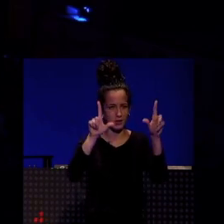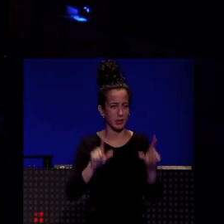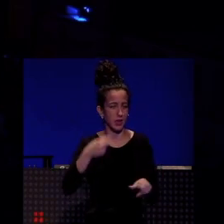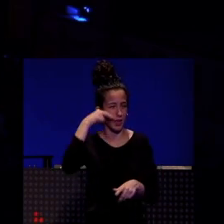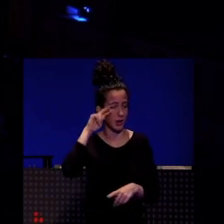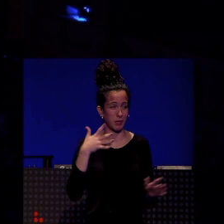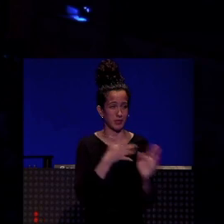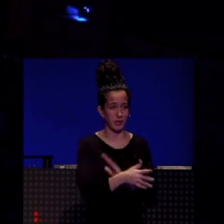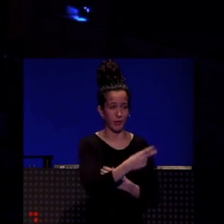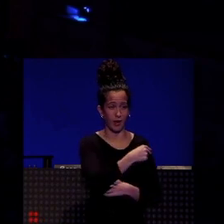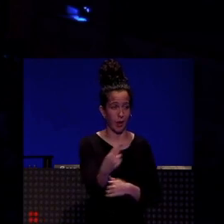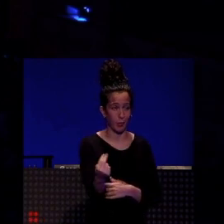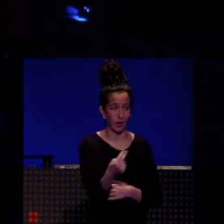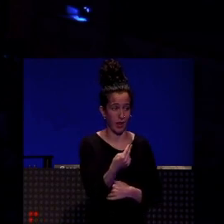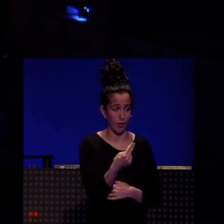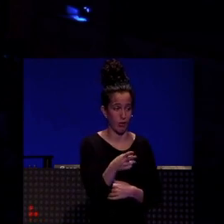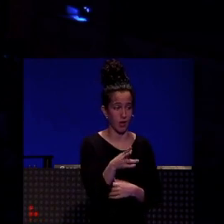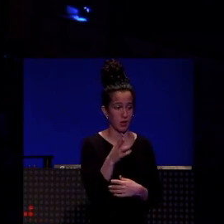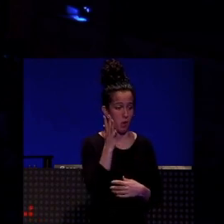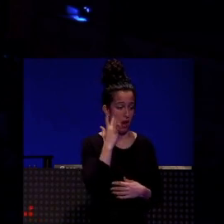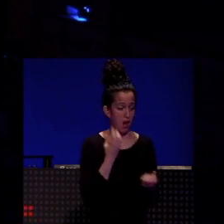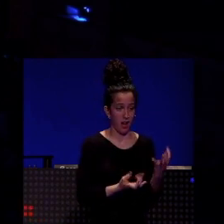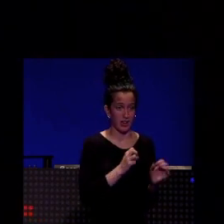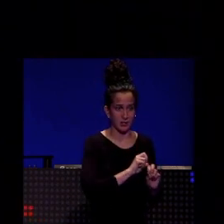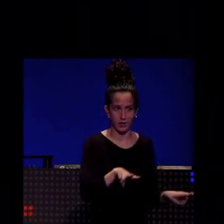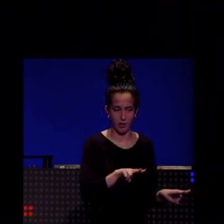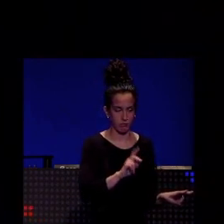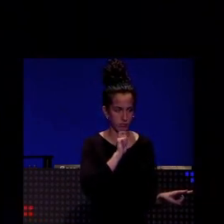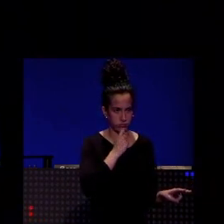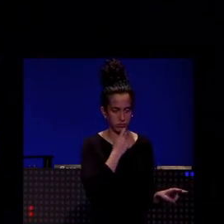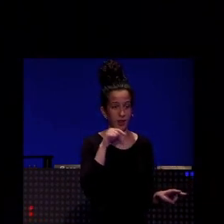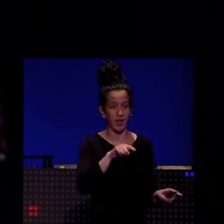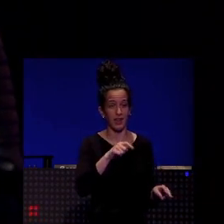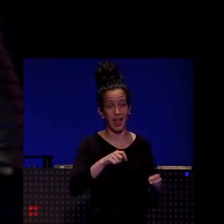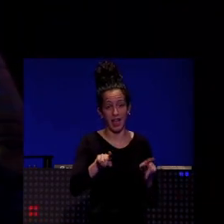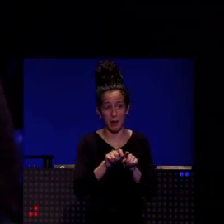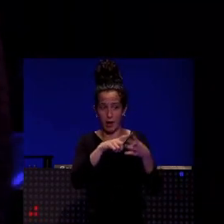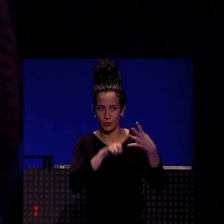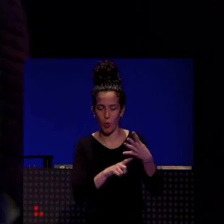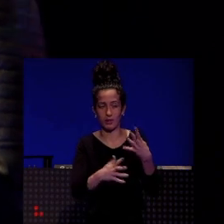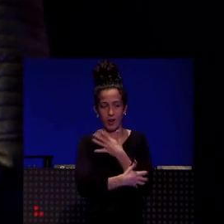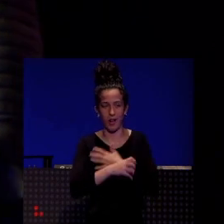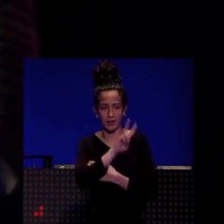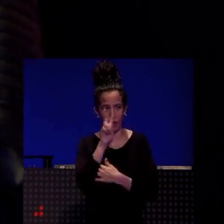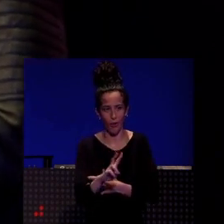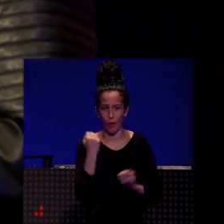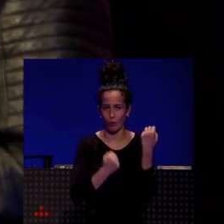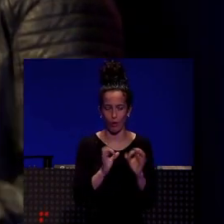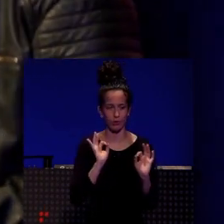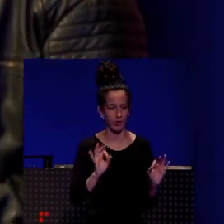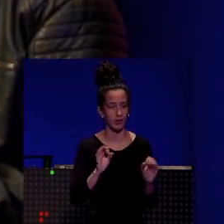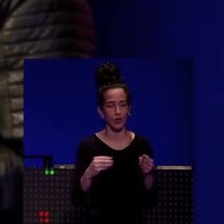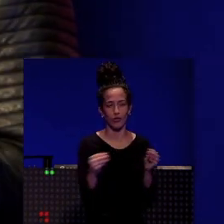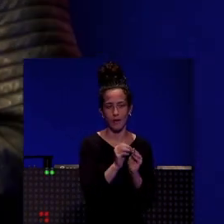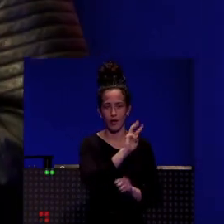odia el pescado crudo en la más pequeña de cuatro tiene dos gatas unas tras tres sobrinos sale a correr en